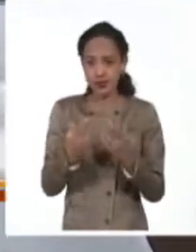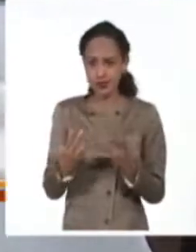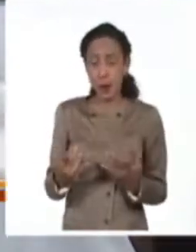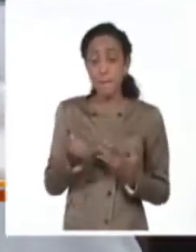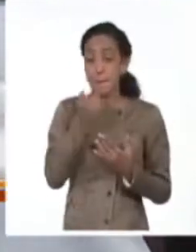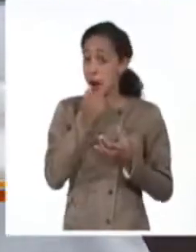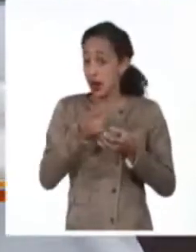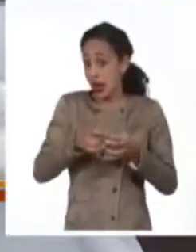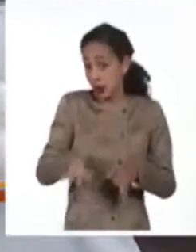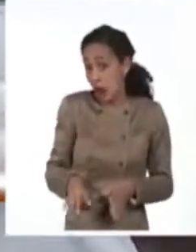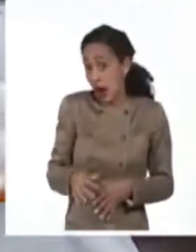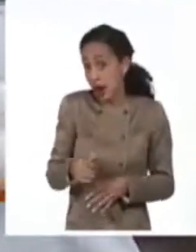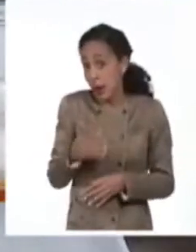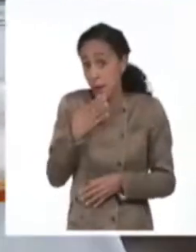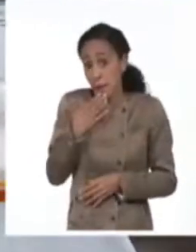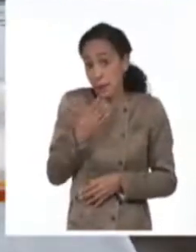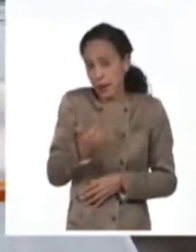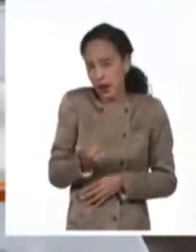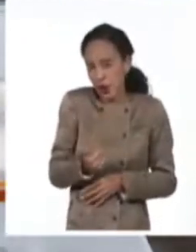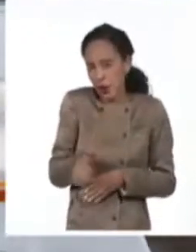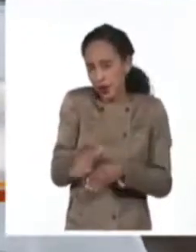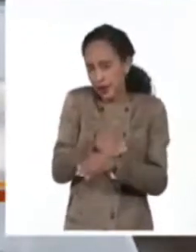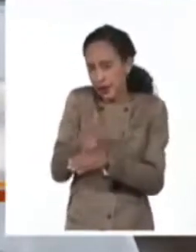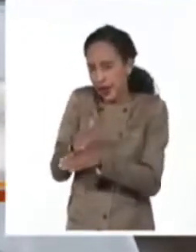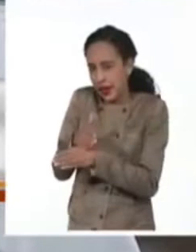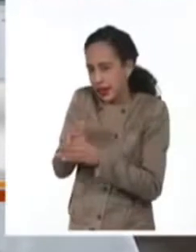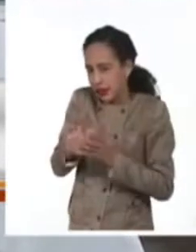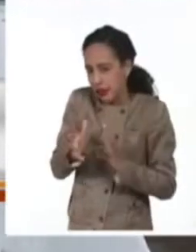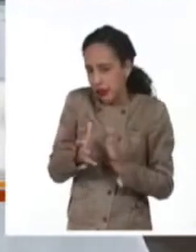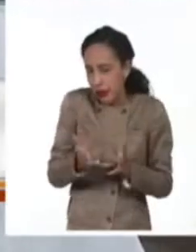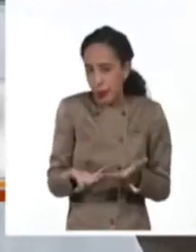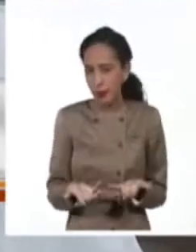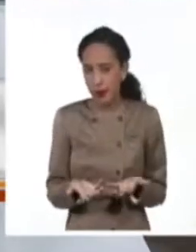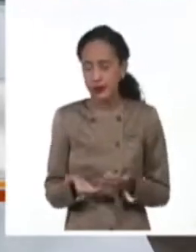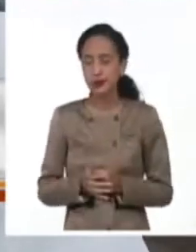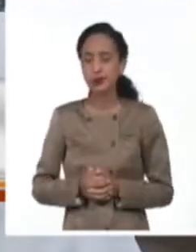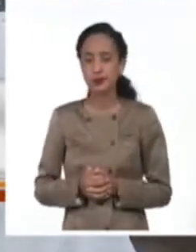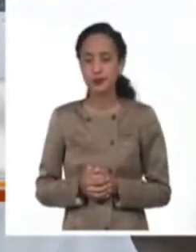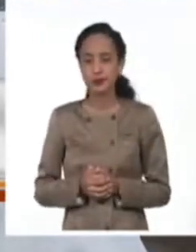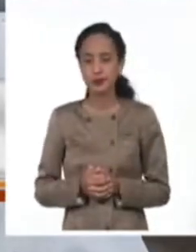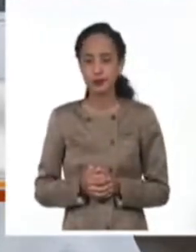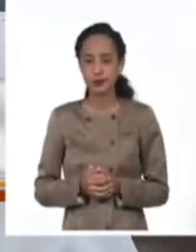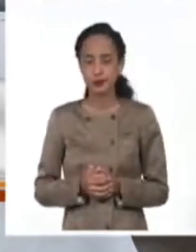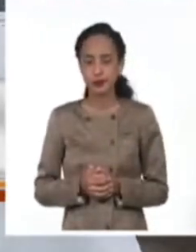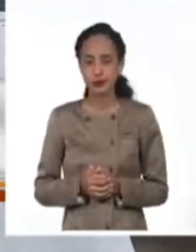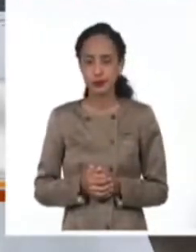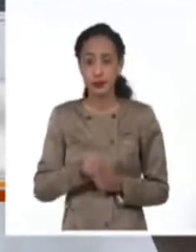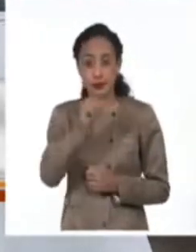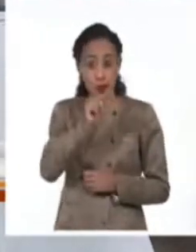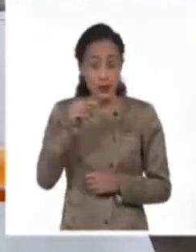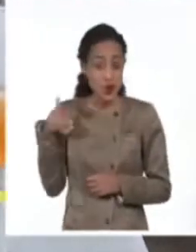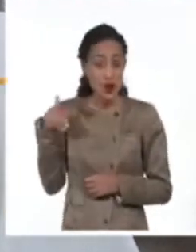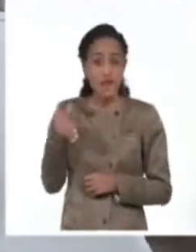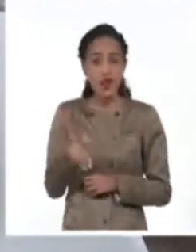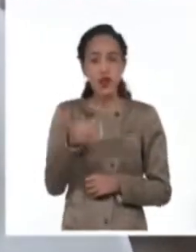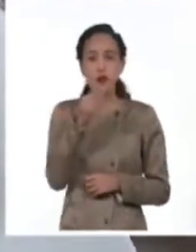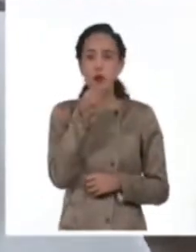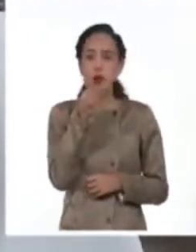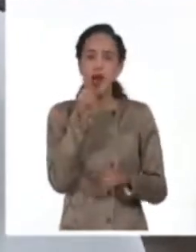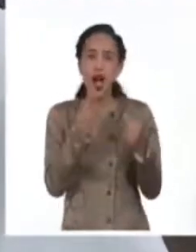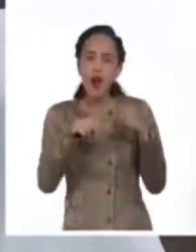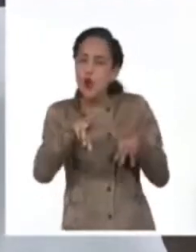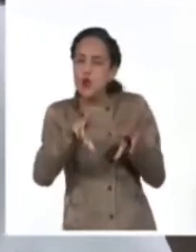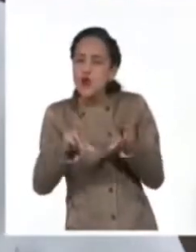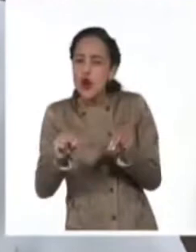naturales, son más ricos, tienen texturas diferentes y le da la opción al cliente de tener algo novedoso,